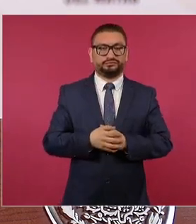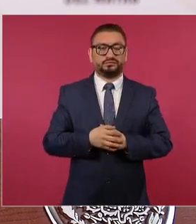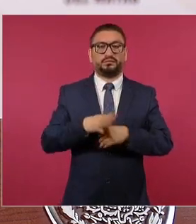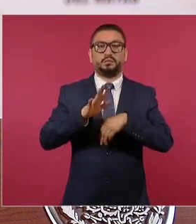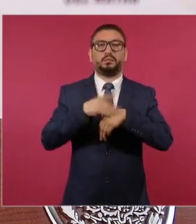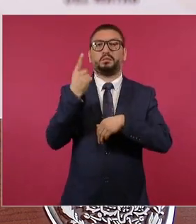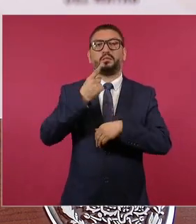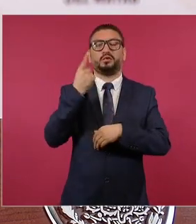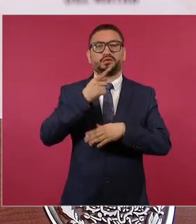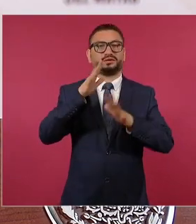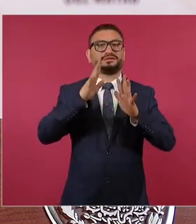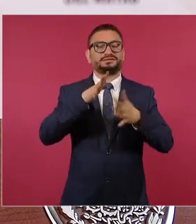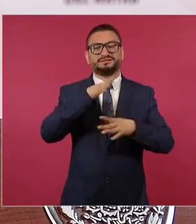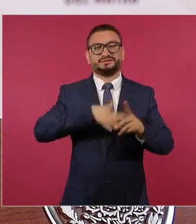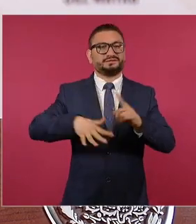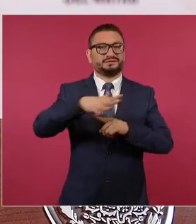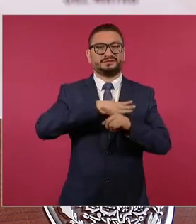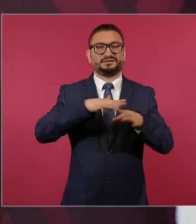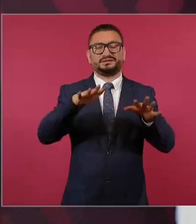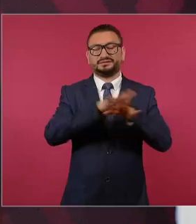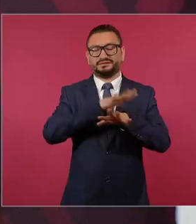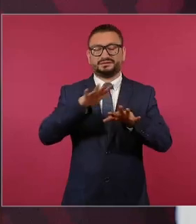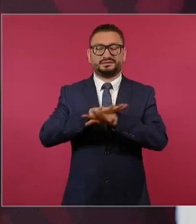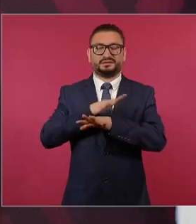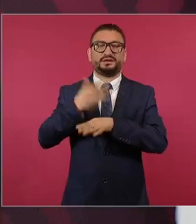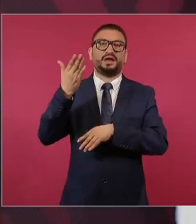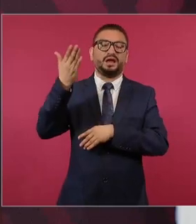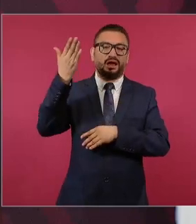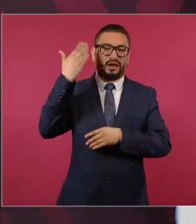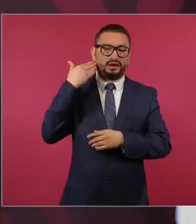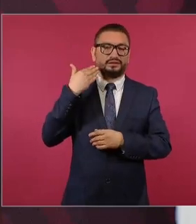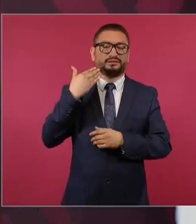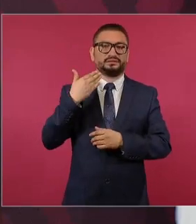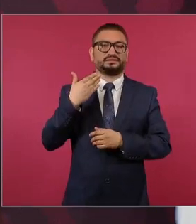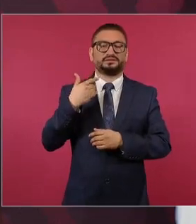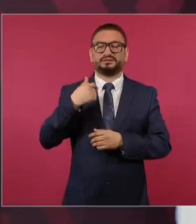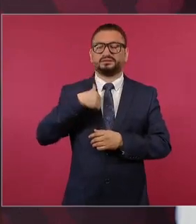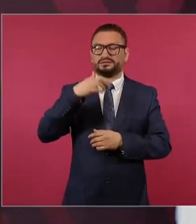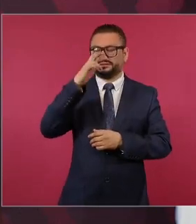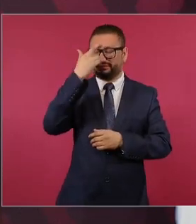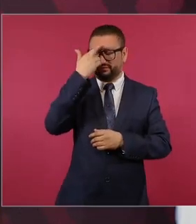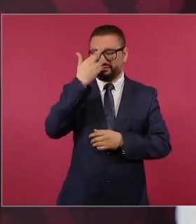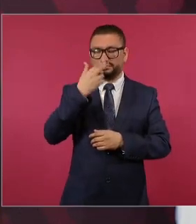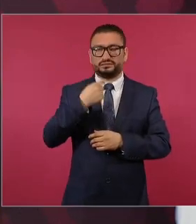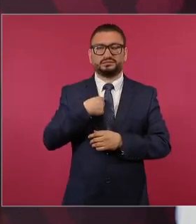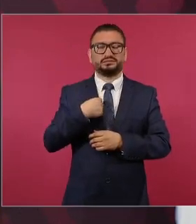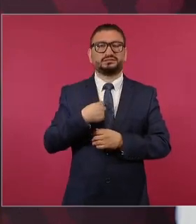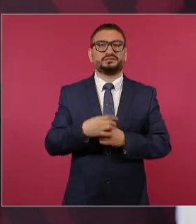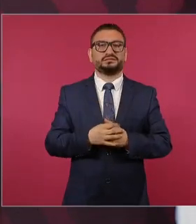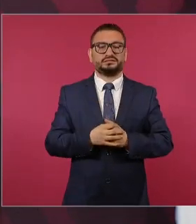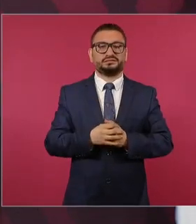porque ya cambiaron las cosas. Antes, yo recuerdo,